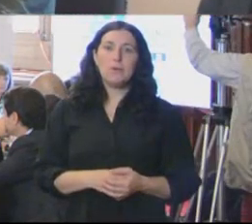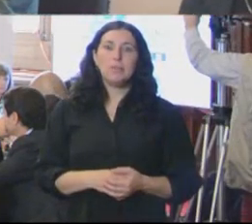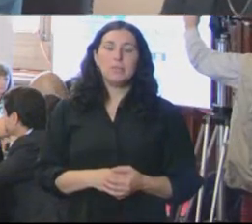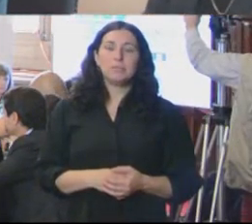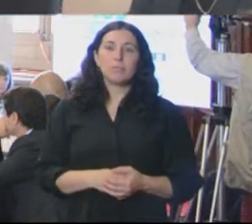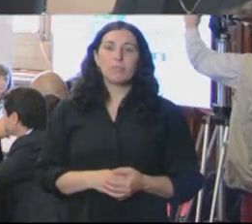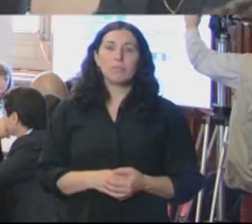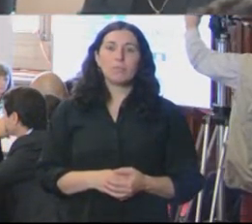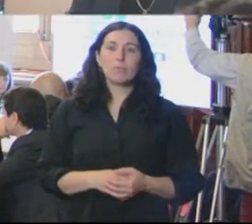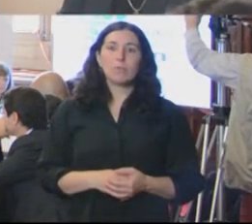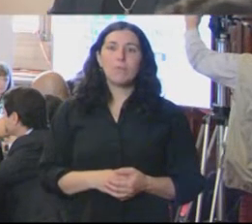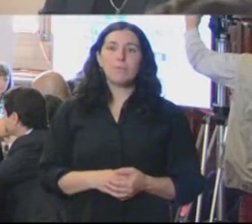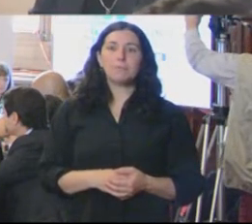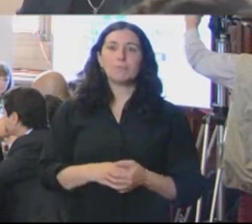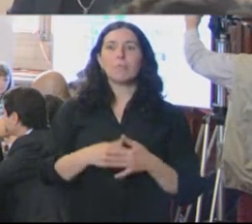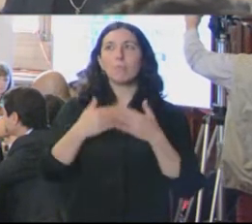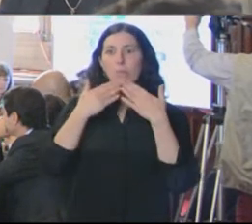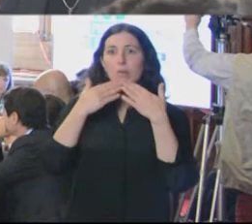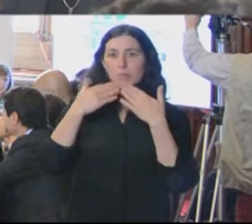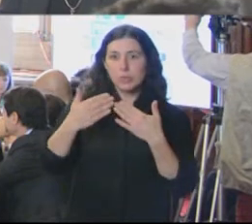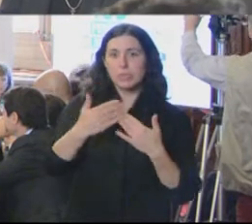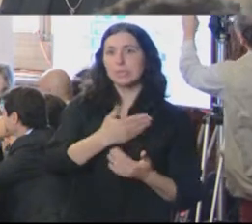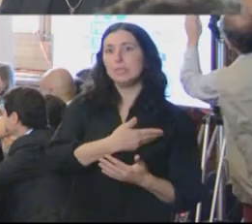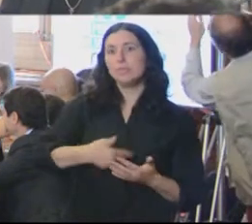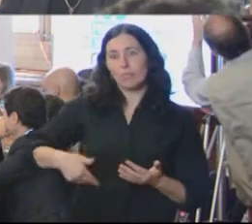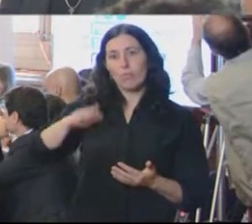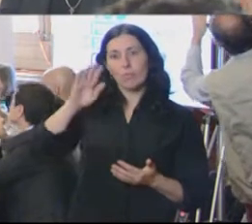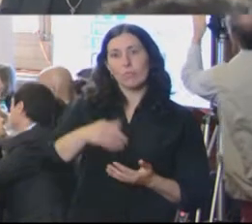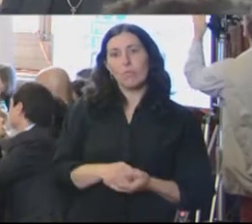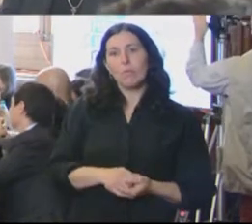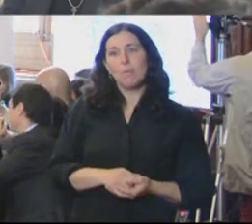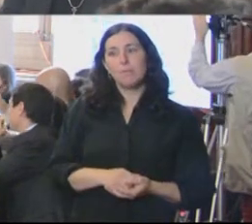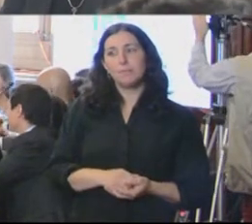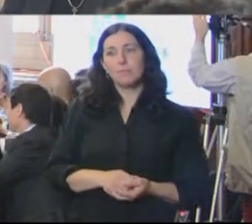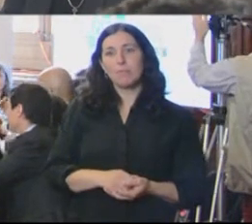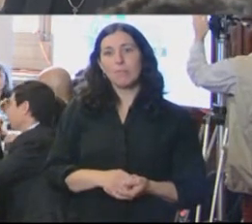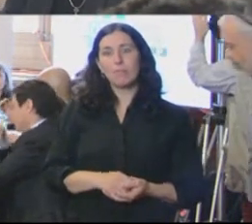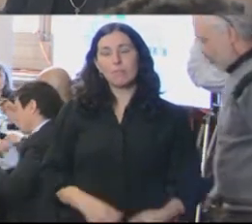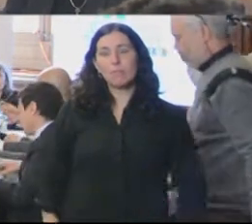Con los minutitos Muchas extra, gracias, señora presidenta. Con los minutitos extra que le dimos.